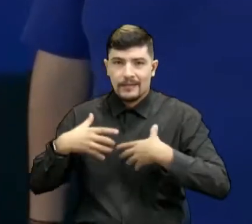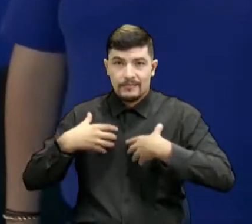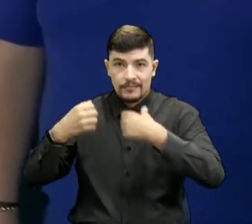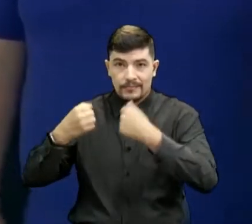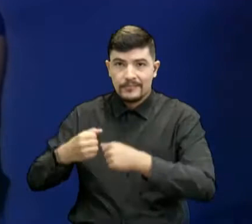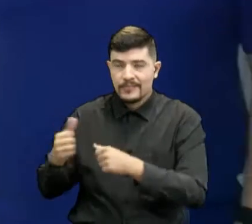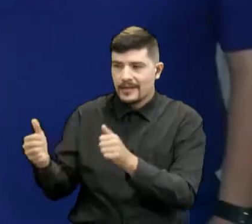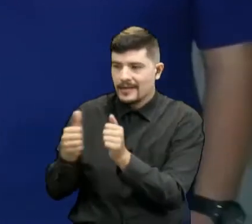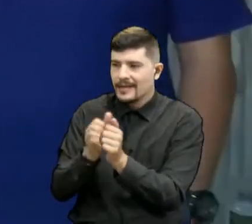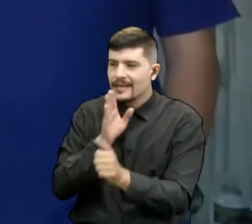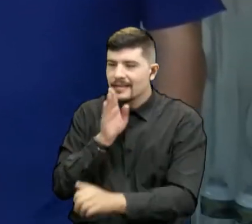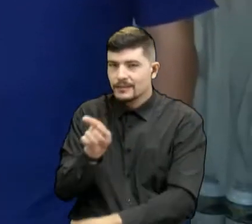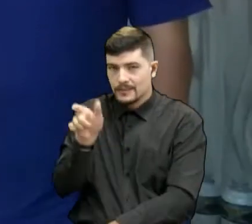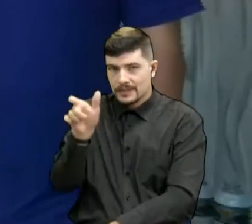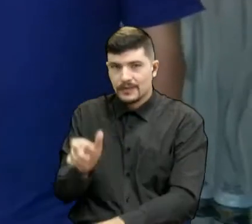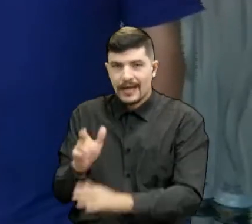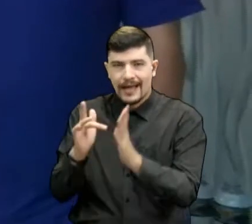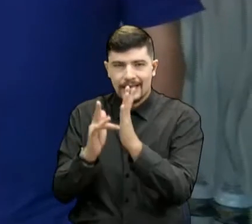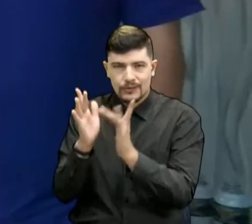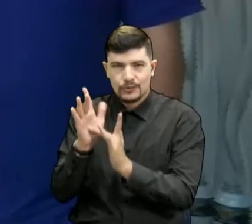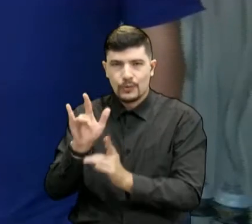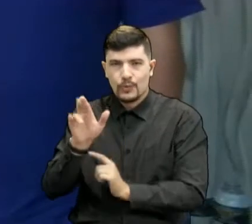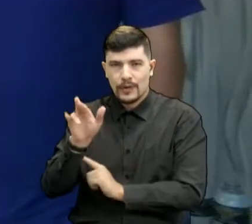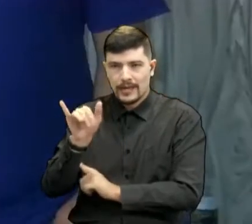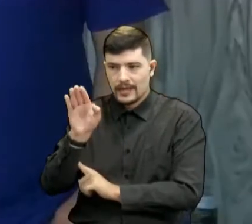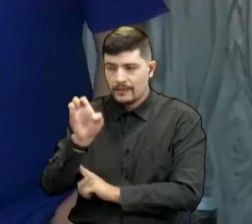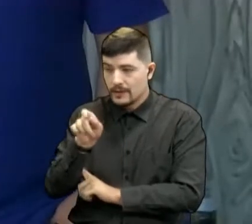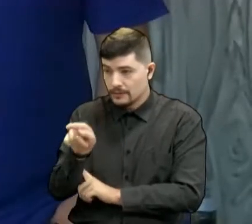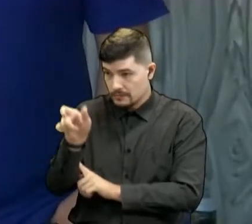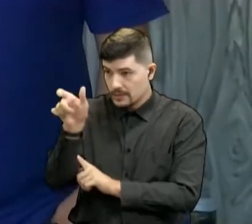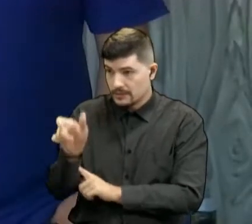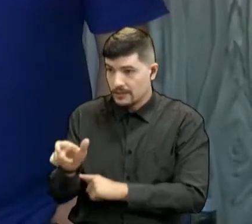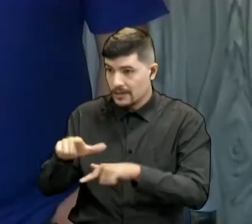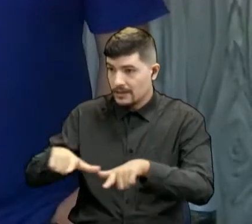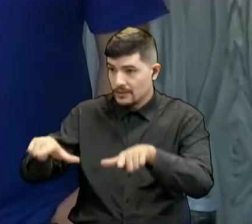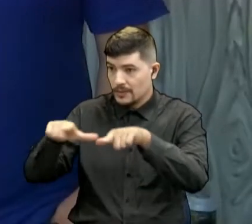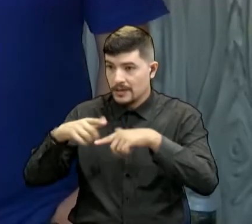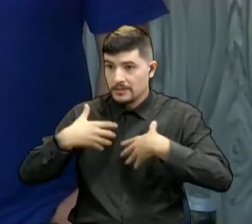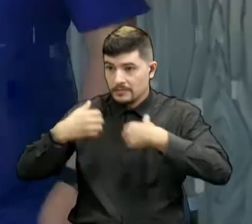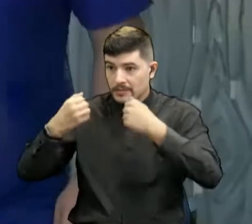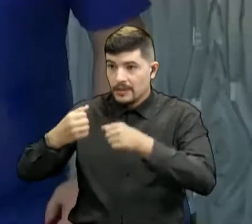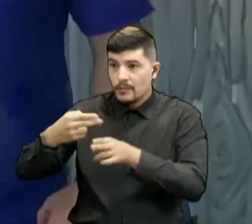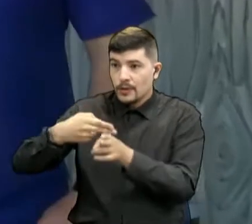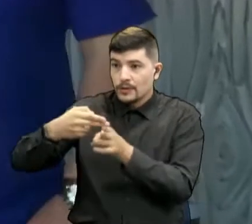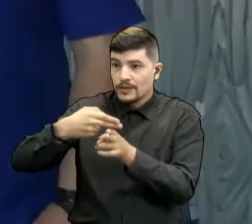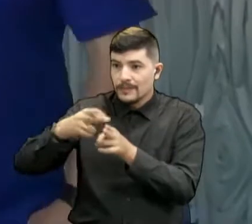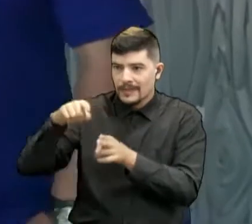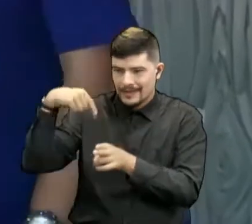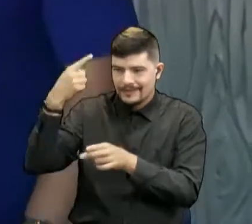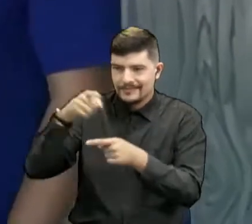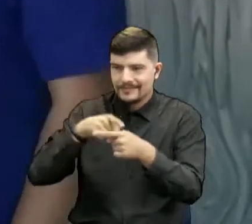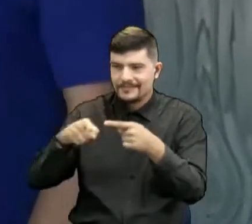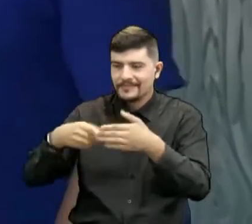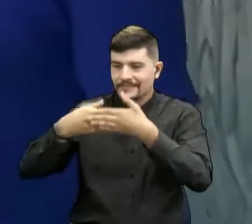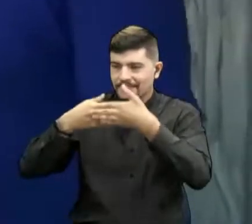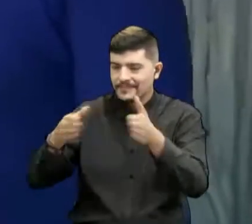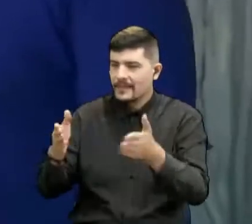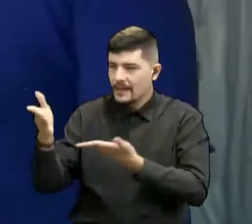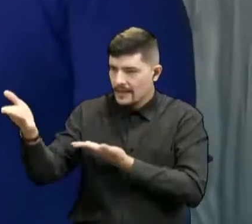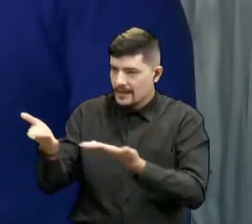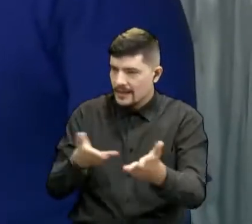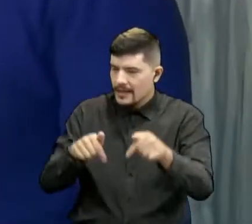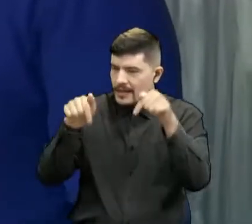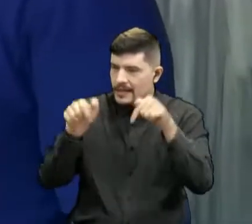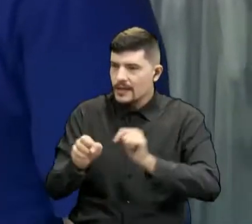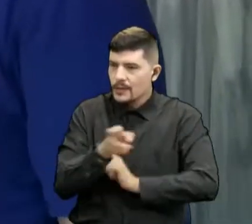me acompaña el señor Jesús Uribe, que es propietario de alguno de estos lugares que el próximo fin de semana abrirá. Don Jesús, bienvenido a Oriente Noticias. ¿Y